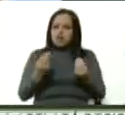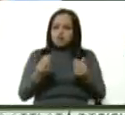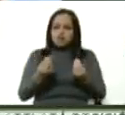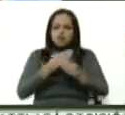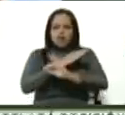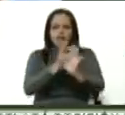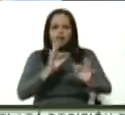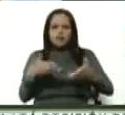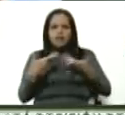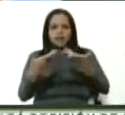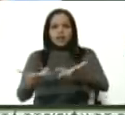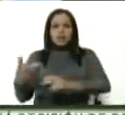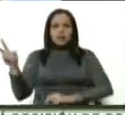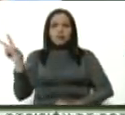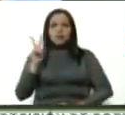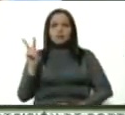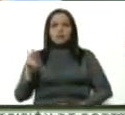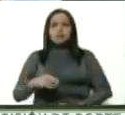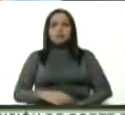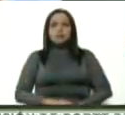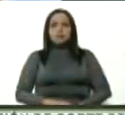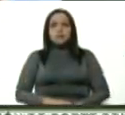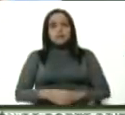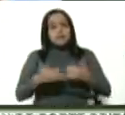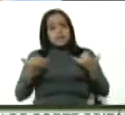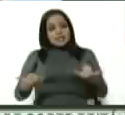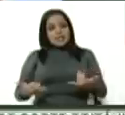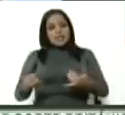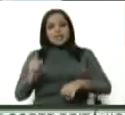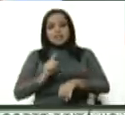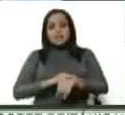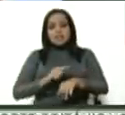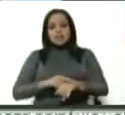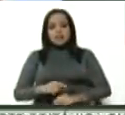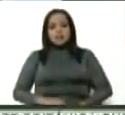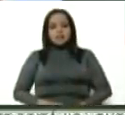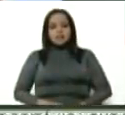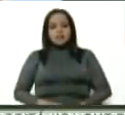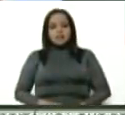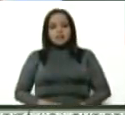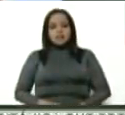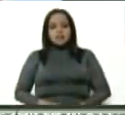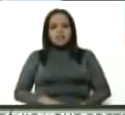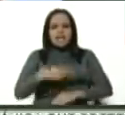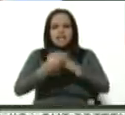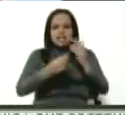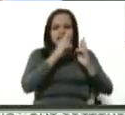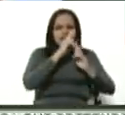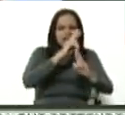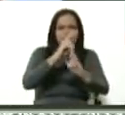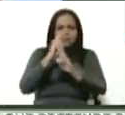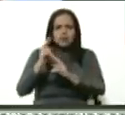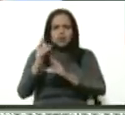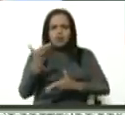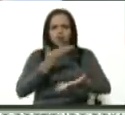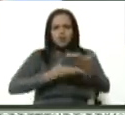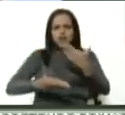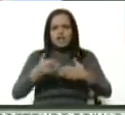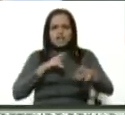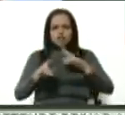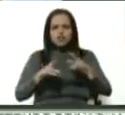dado Venezuela, y es tiempo ya entonces de regularizar con respeto mutuo esta relación con la Unión